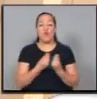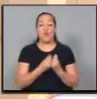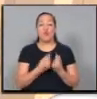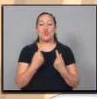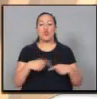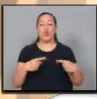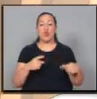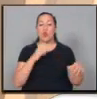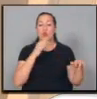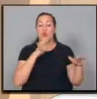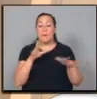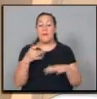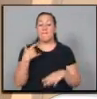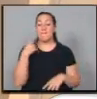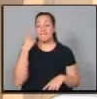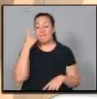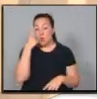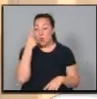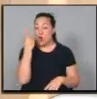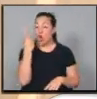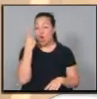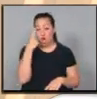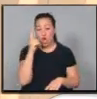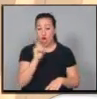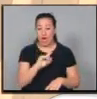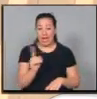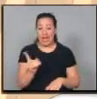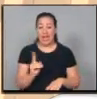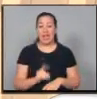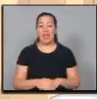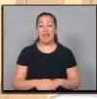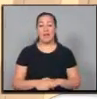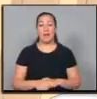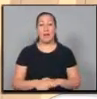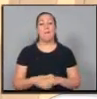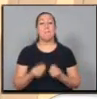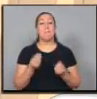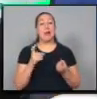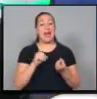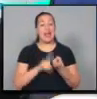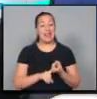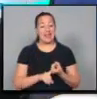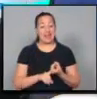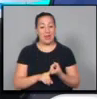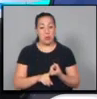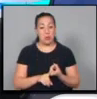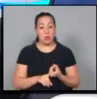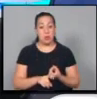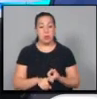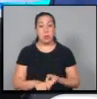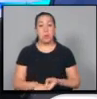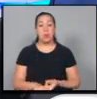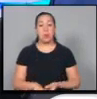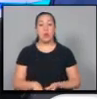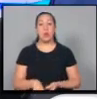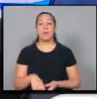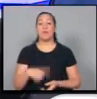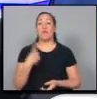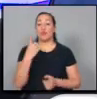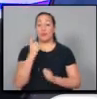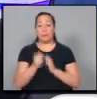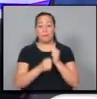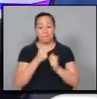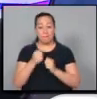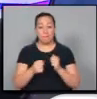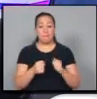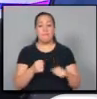me cuesta creer. Para el casamiento de Puyol, hubo una empresa de